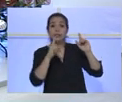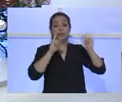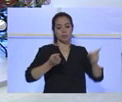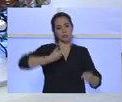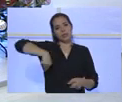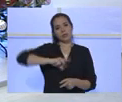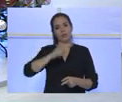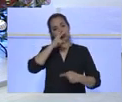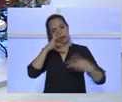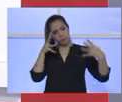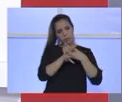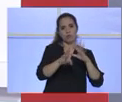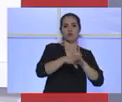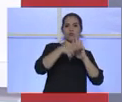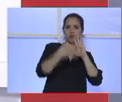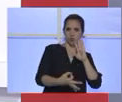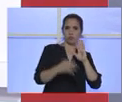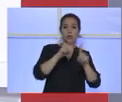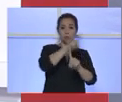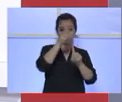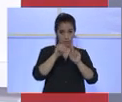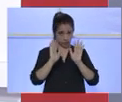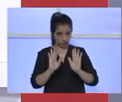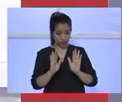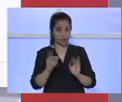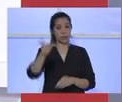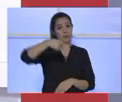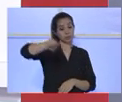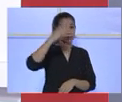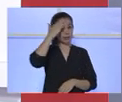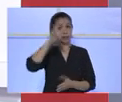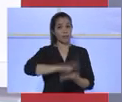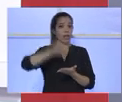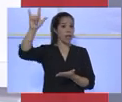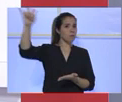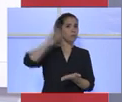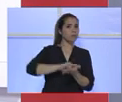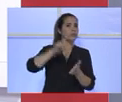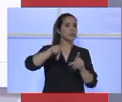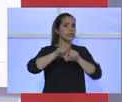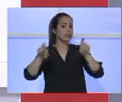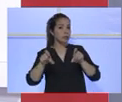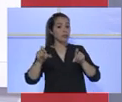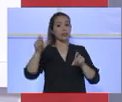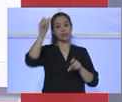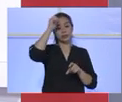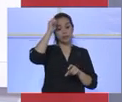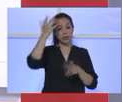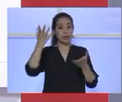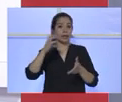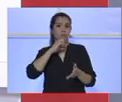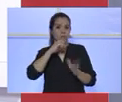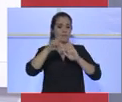cumplir con estos objetivos institucionales. Como sabrán, la aviación en general es una actividad muy reglada institucionalmente